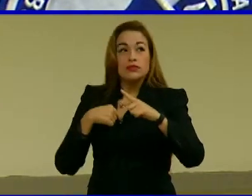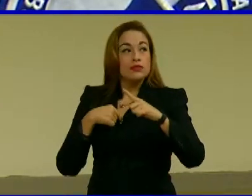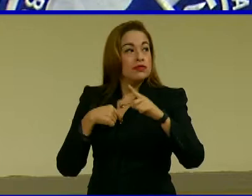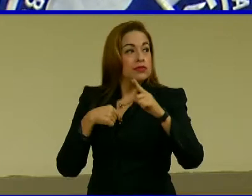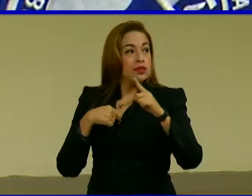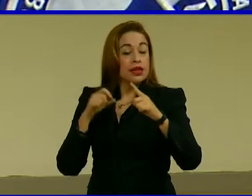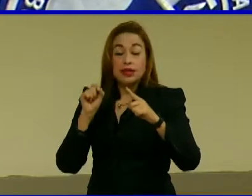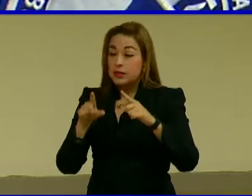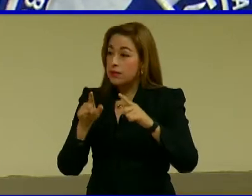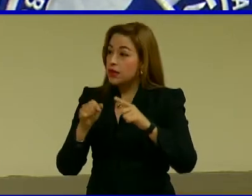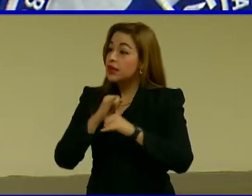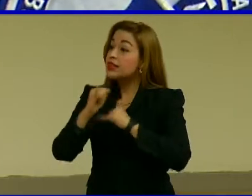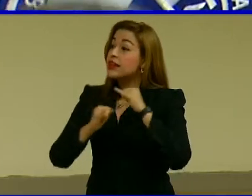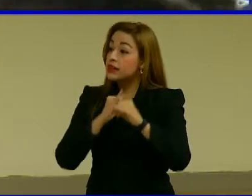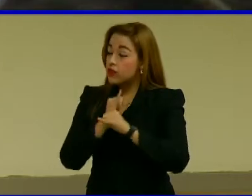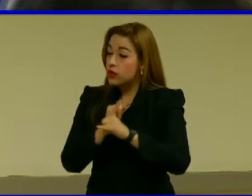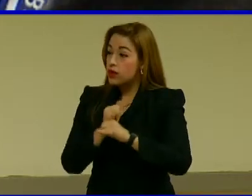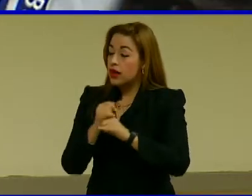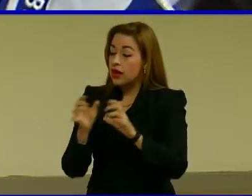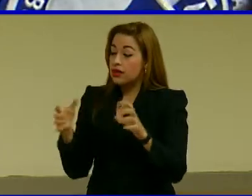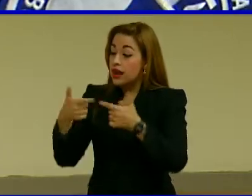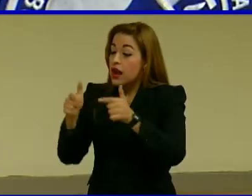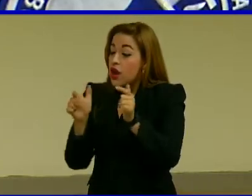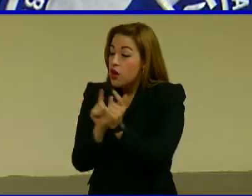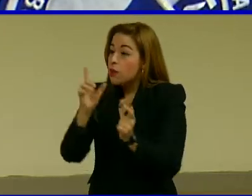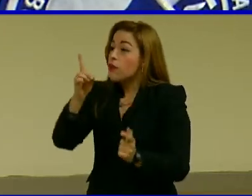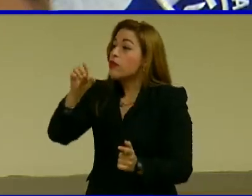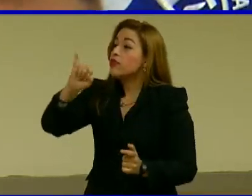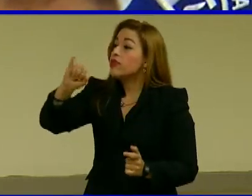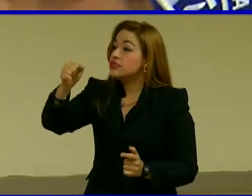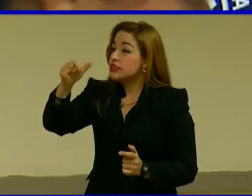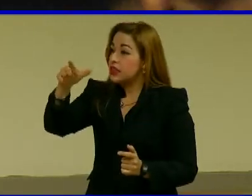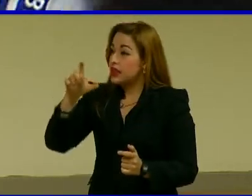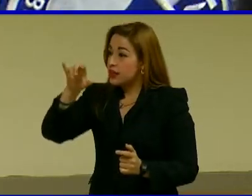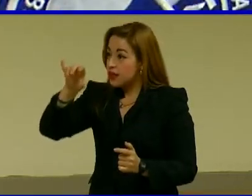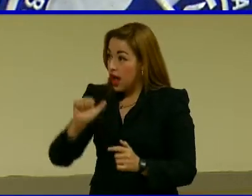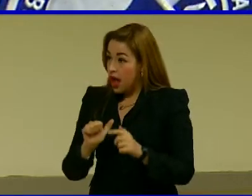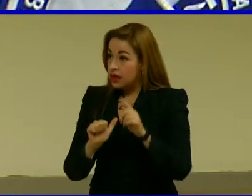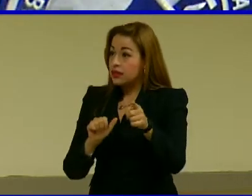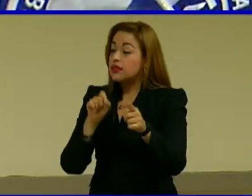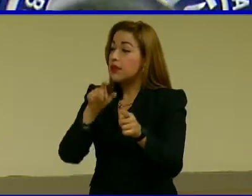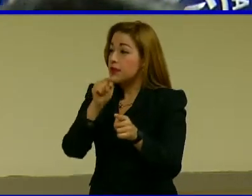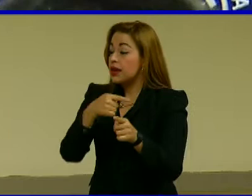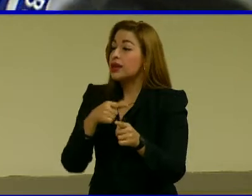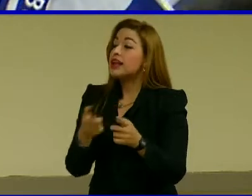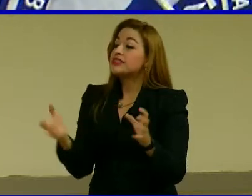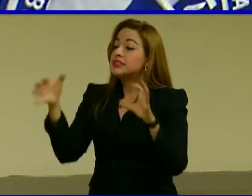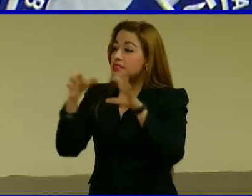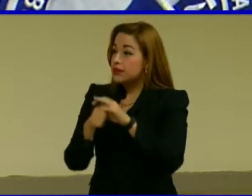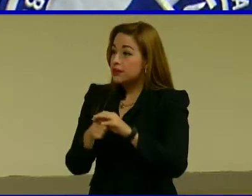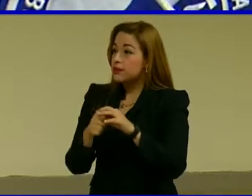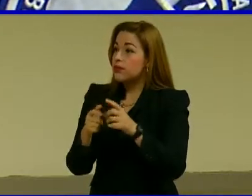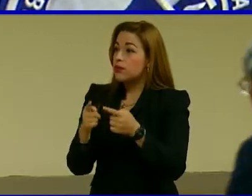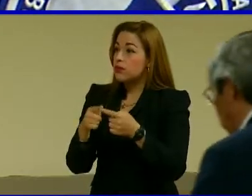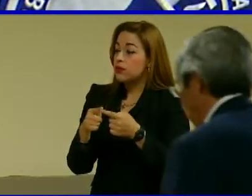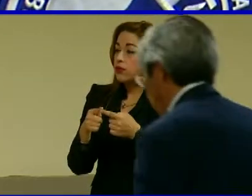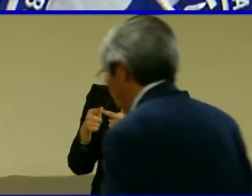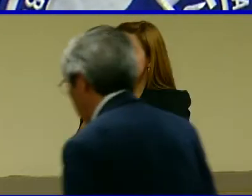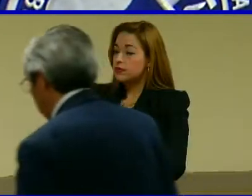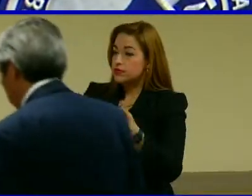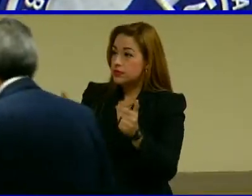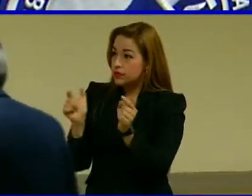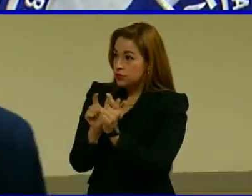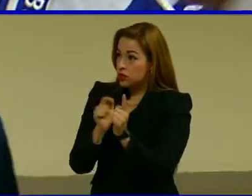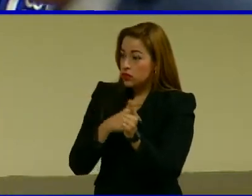Internacional de Dislexia. El doctor Tridas también es director médico estatal para la elección de instalaciones pediátricas de